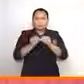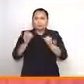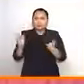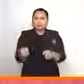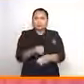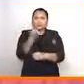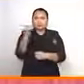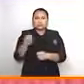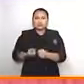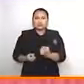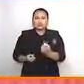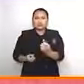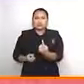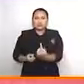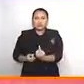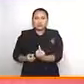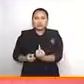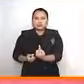seleccionado.